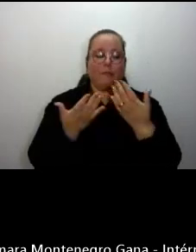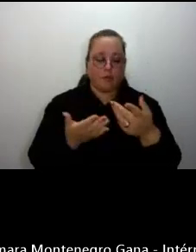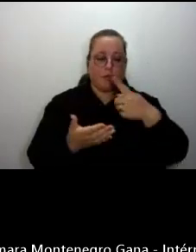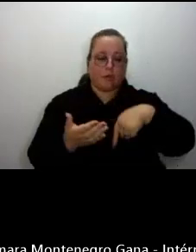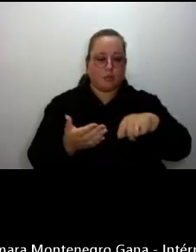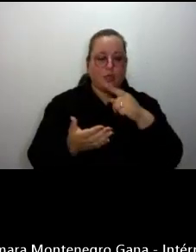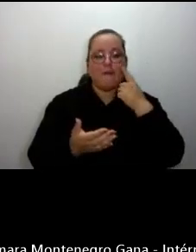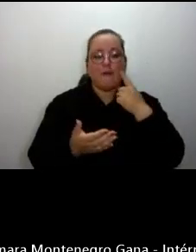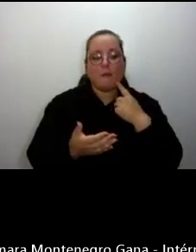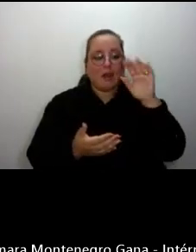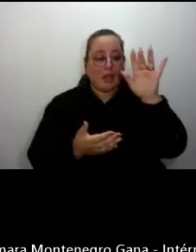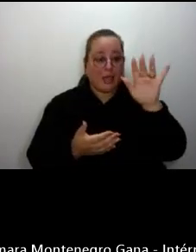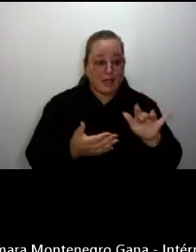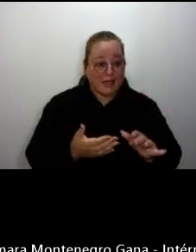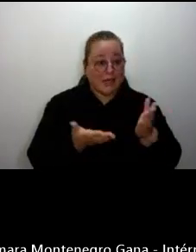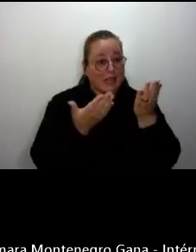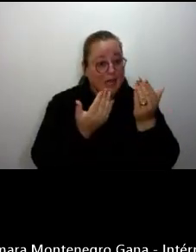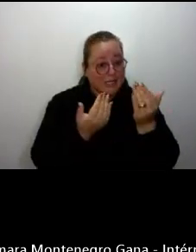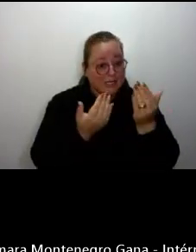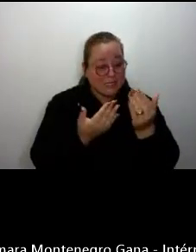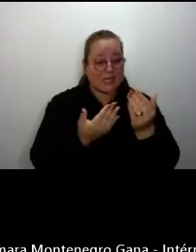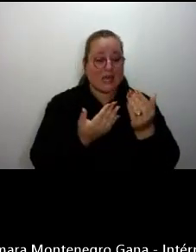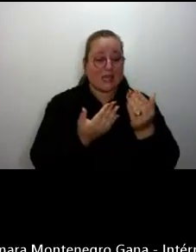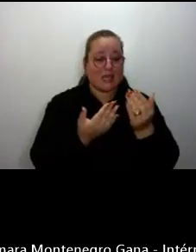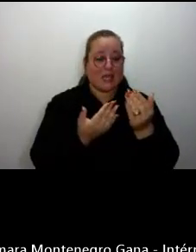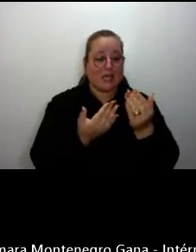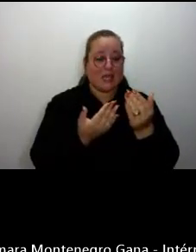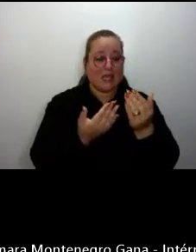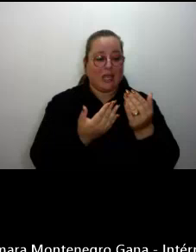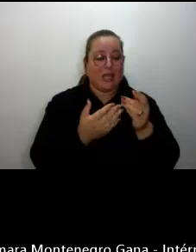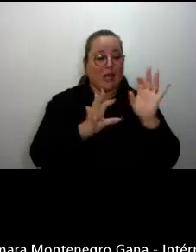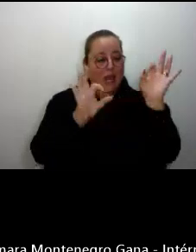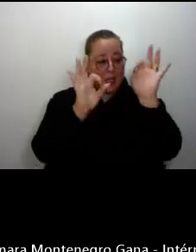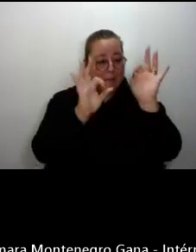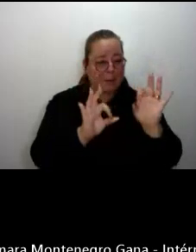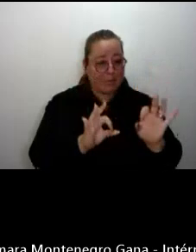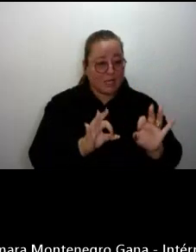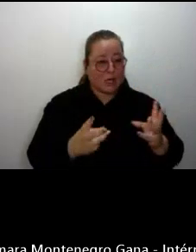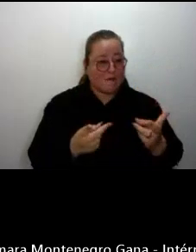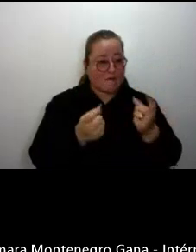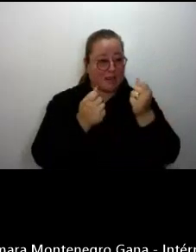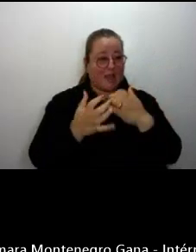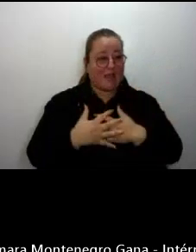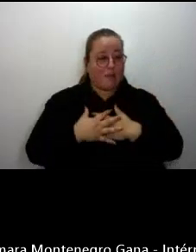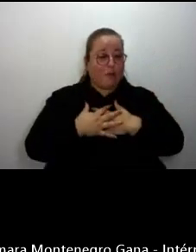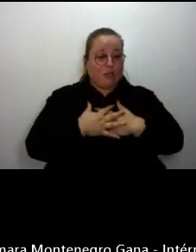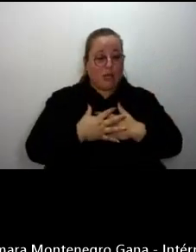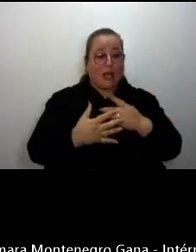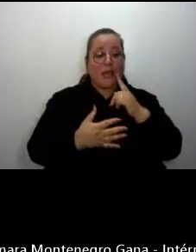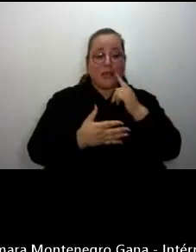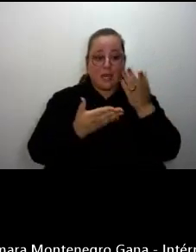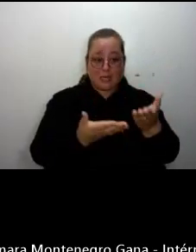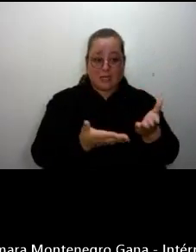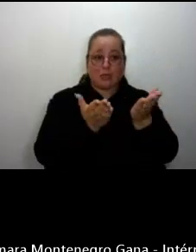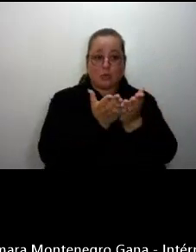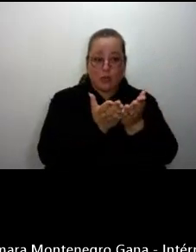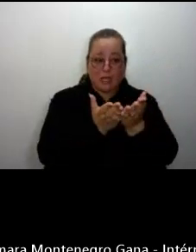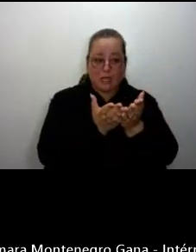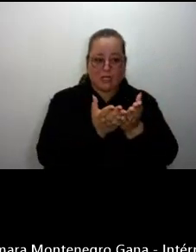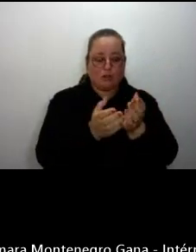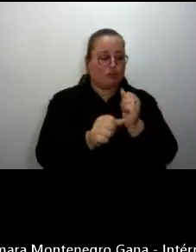las características, las necesidades, ¿verdad? Y la descripción de las habilidades emocionales que presenta el estudiante. Entonces, no